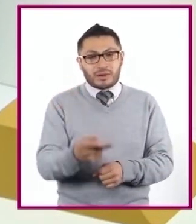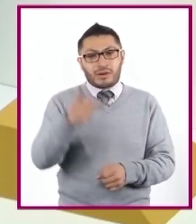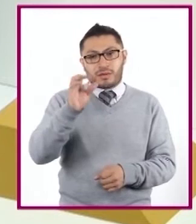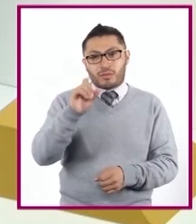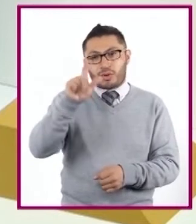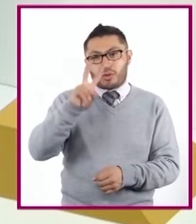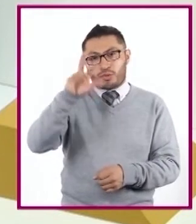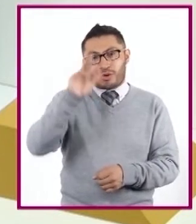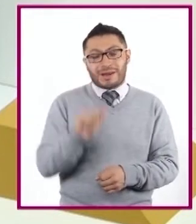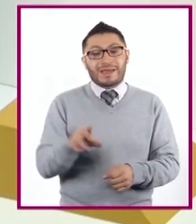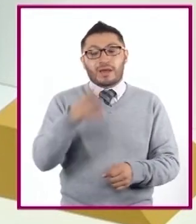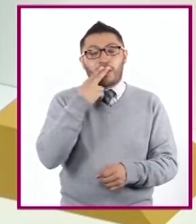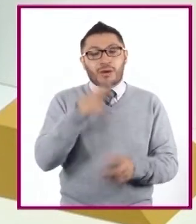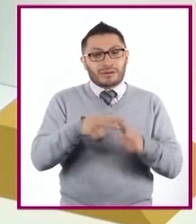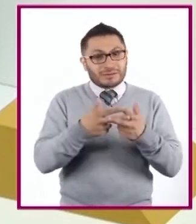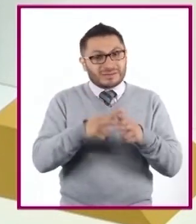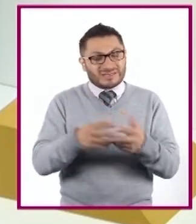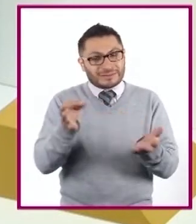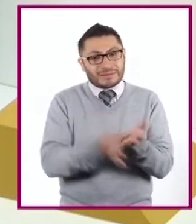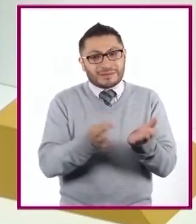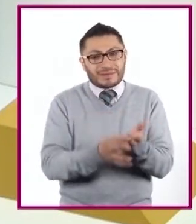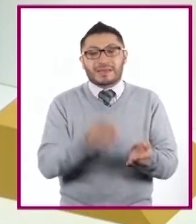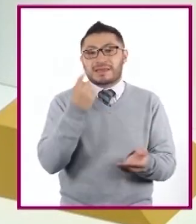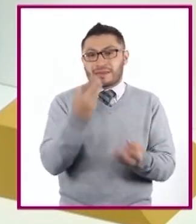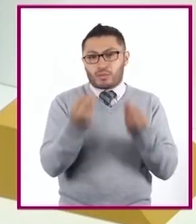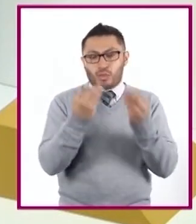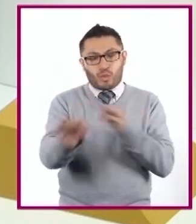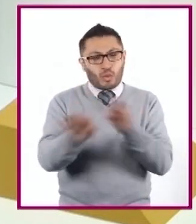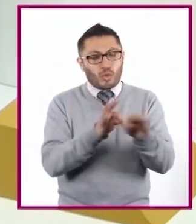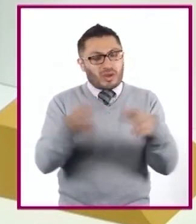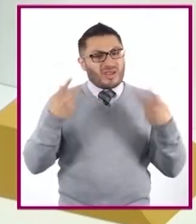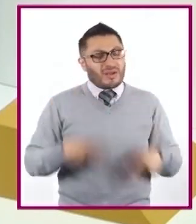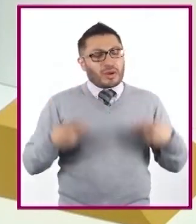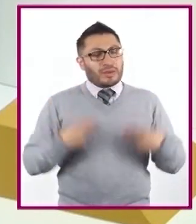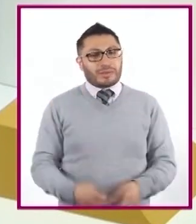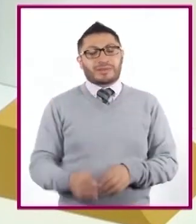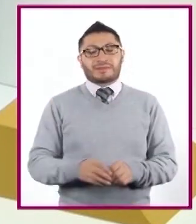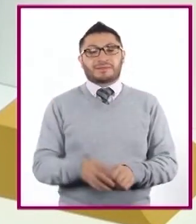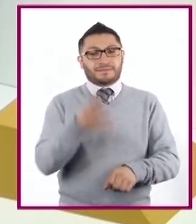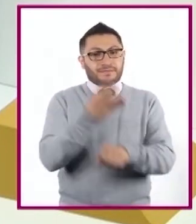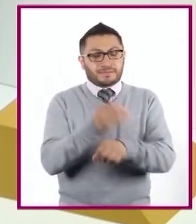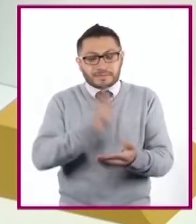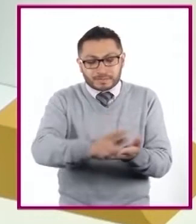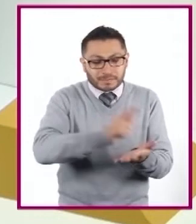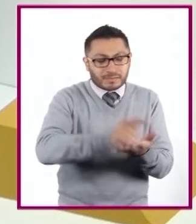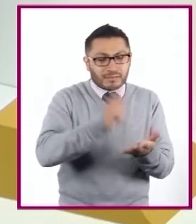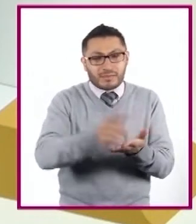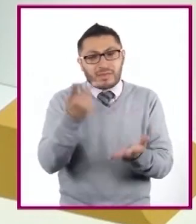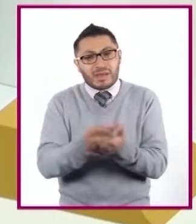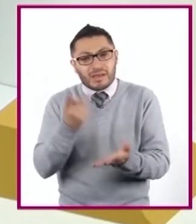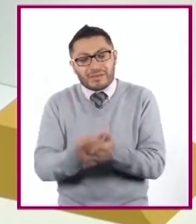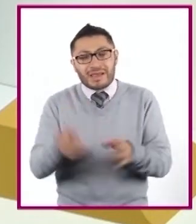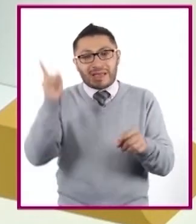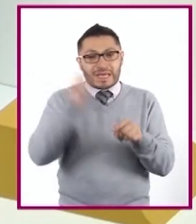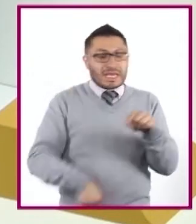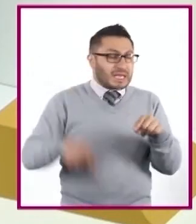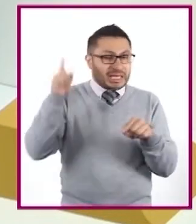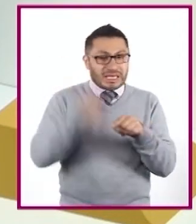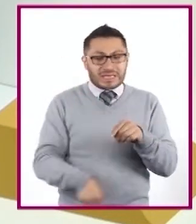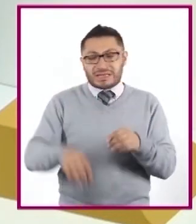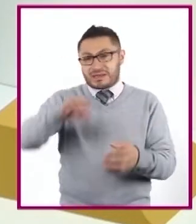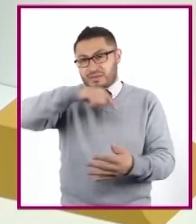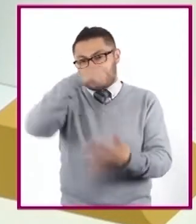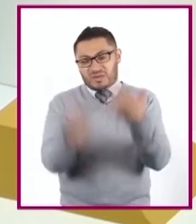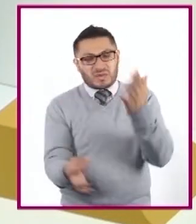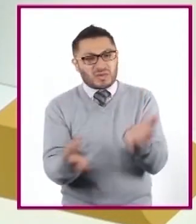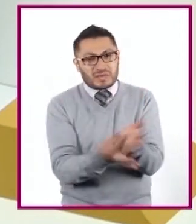metal, así como una gran cantidad de mano de obra. Solucionar la pureza de la plata, es decir, quitar todos los minerales que se